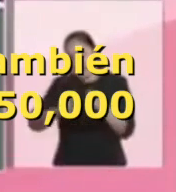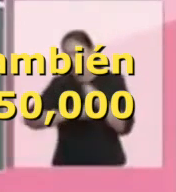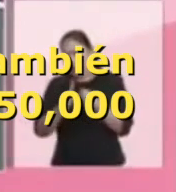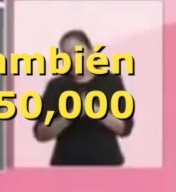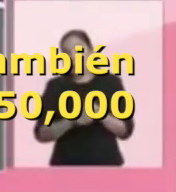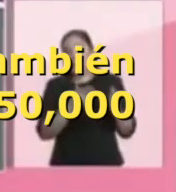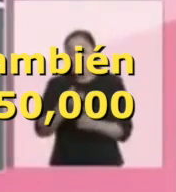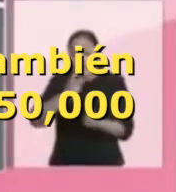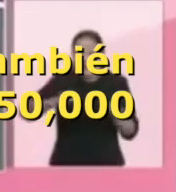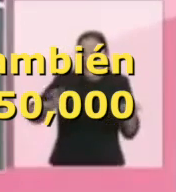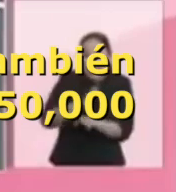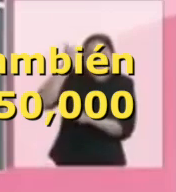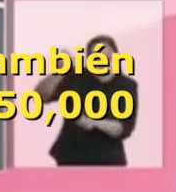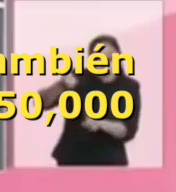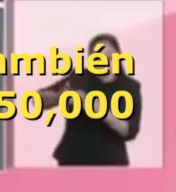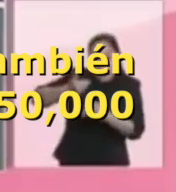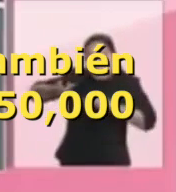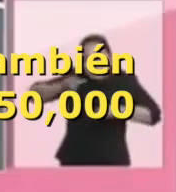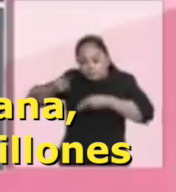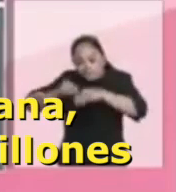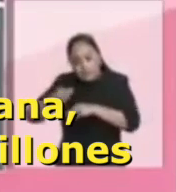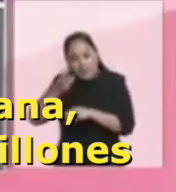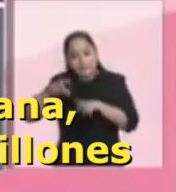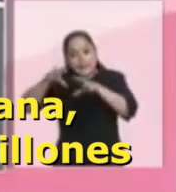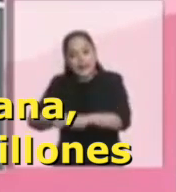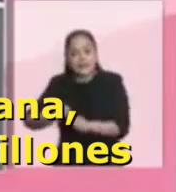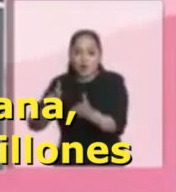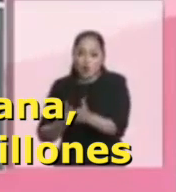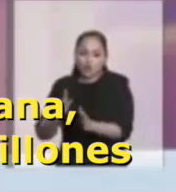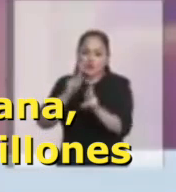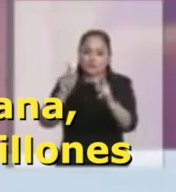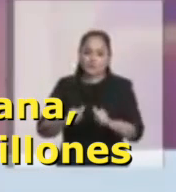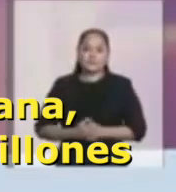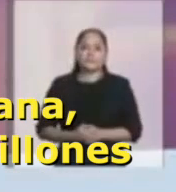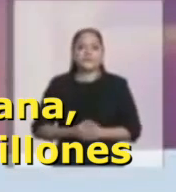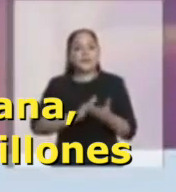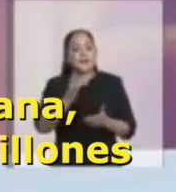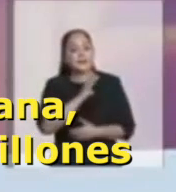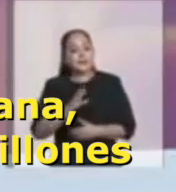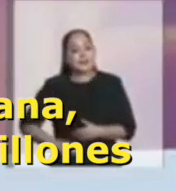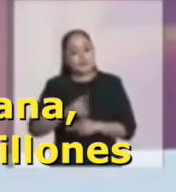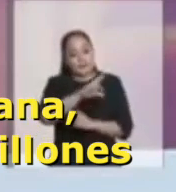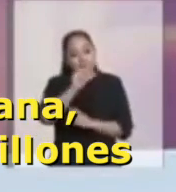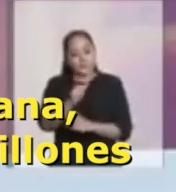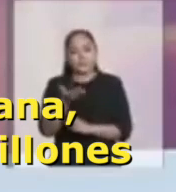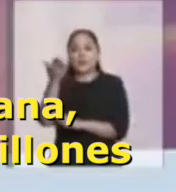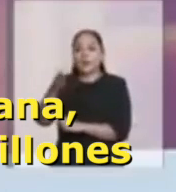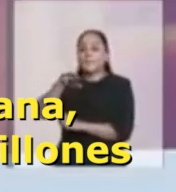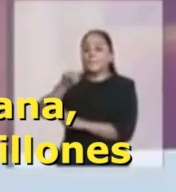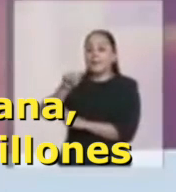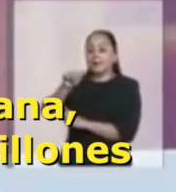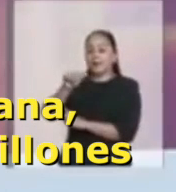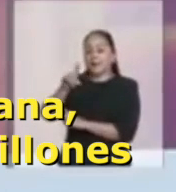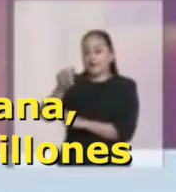850 mil visualizaciones fuera del país al sumar las reproducciones durante esta semana tan solo en el